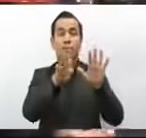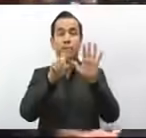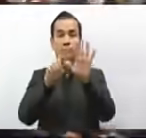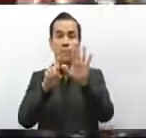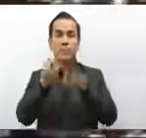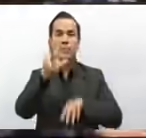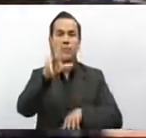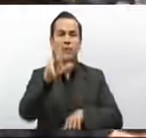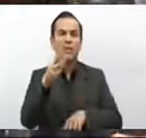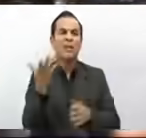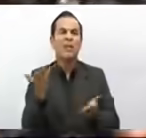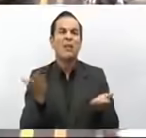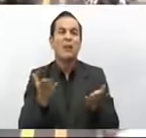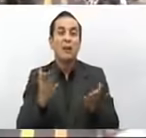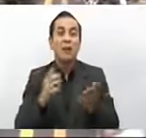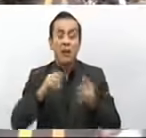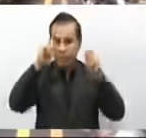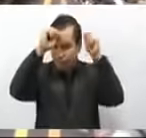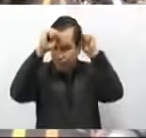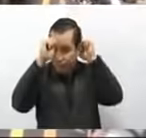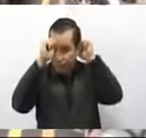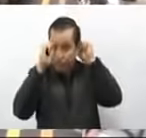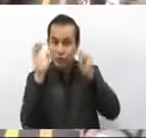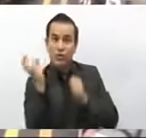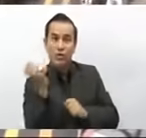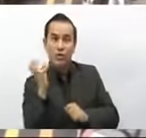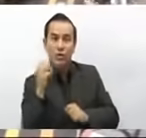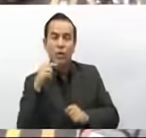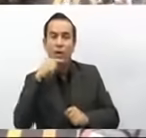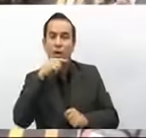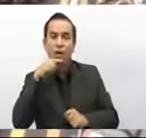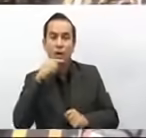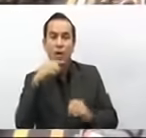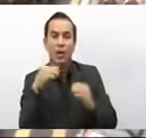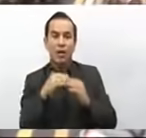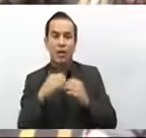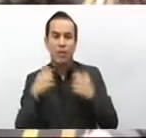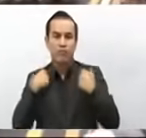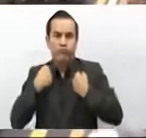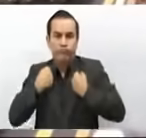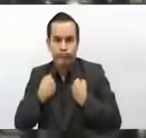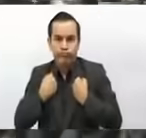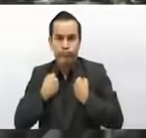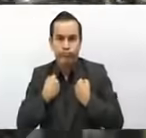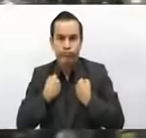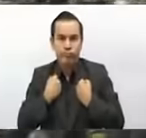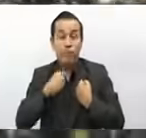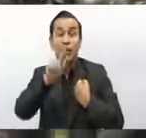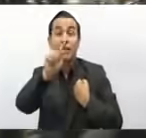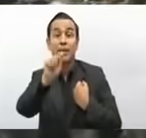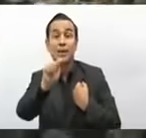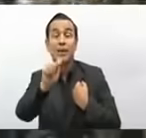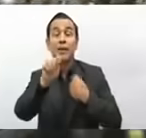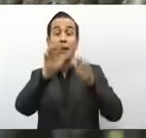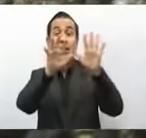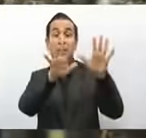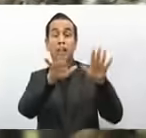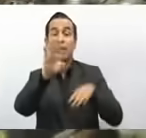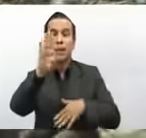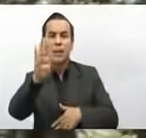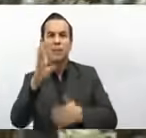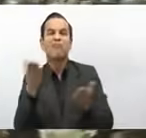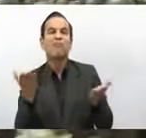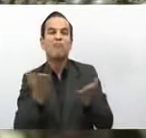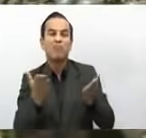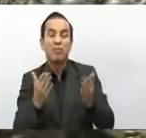su tradicional boina ocre, portando además los paracaídas de combate T-10B, con su respectivo paracaídas de